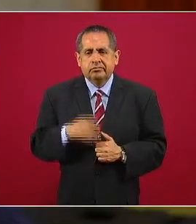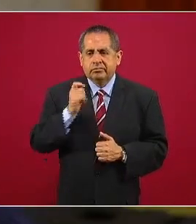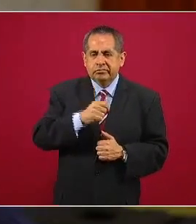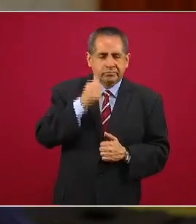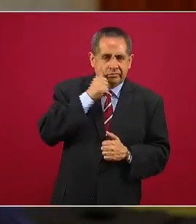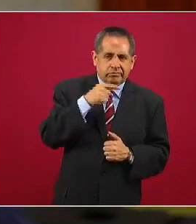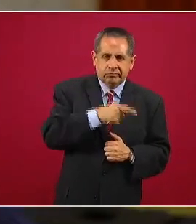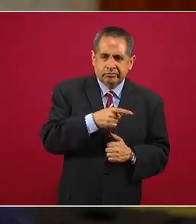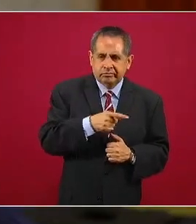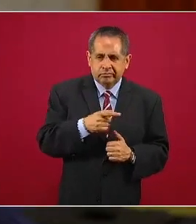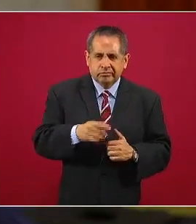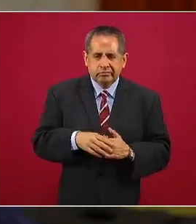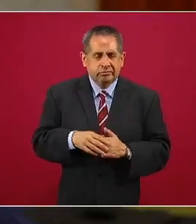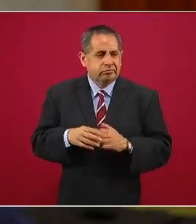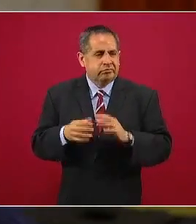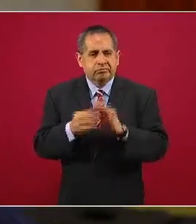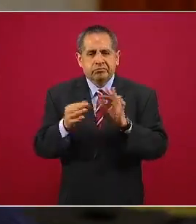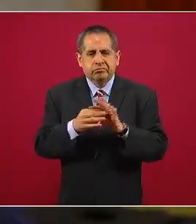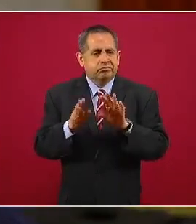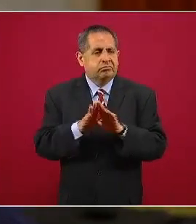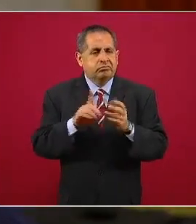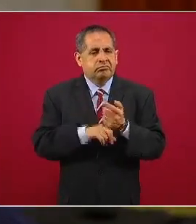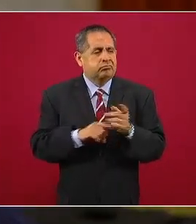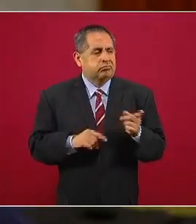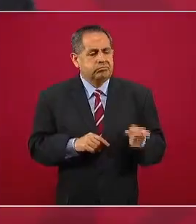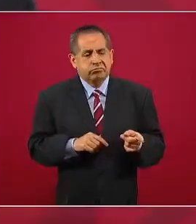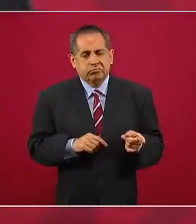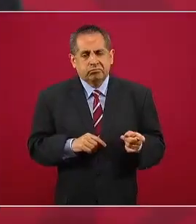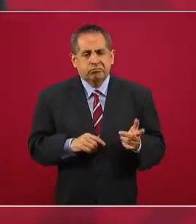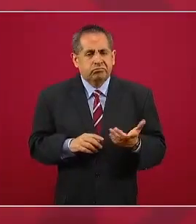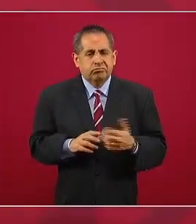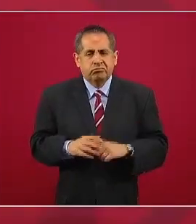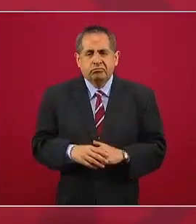estar buscando